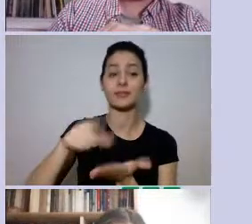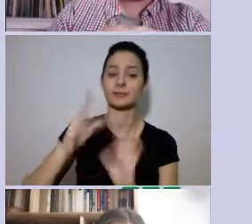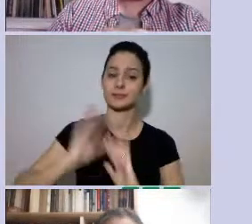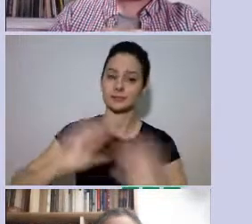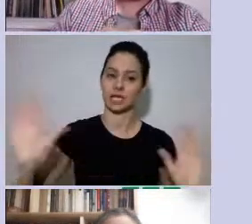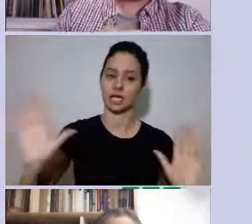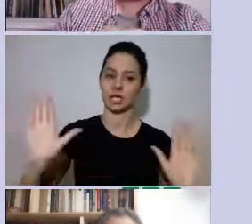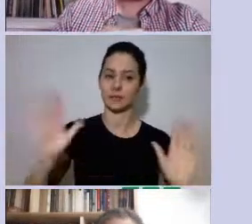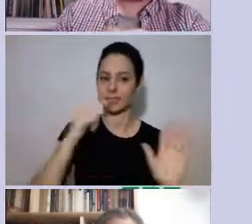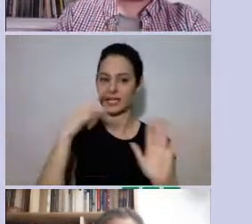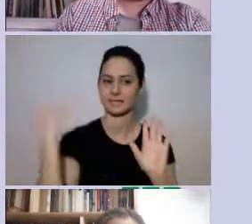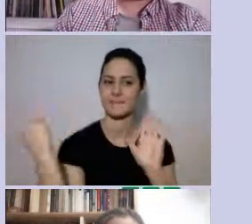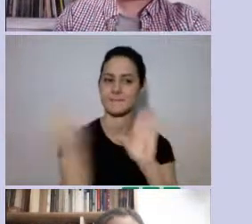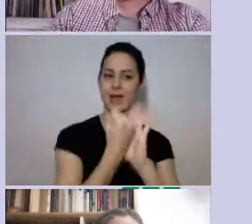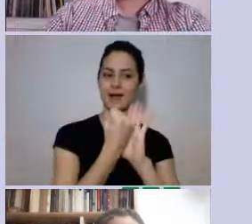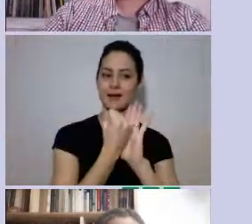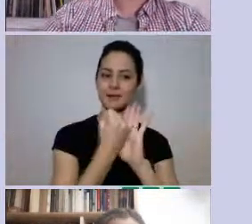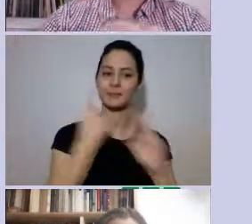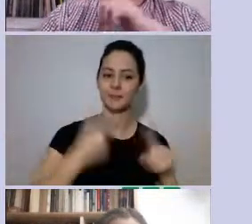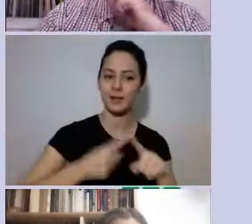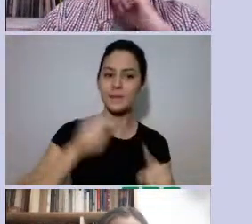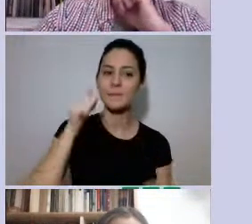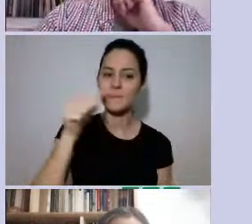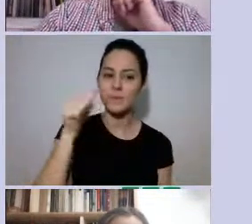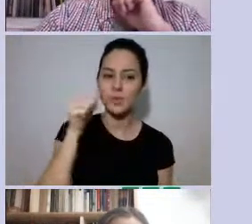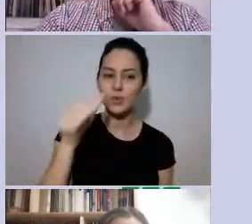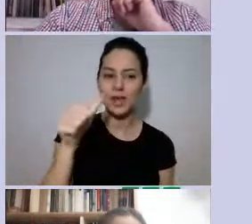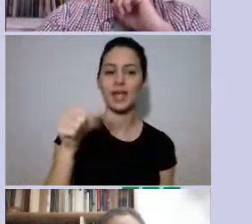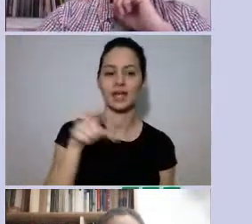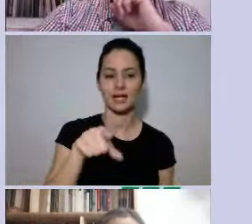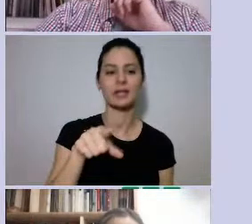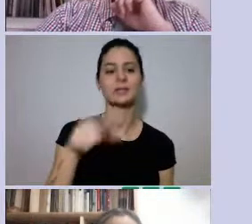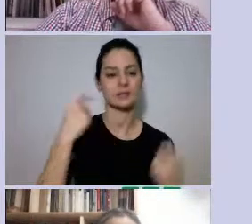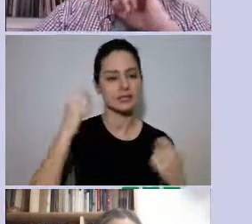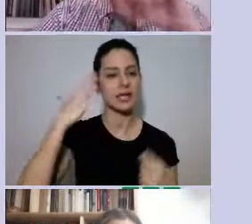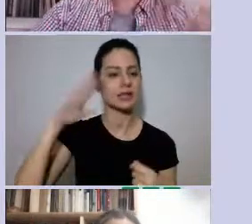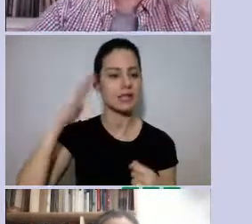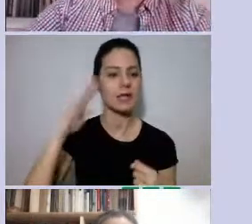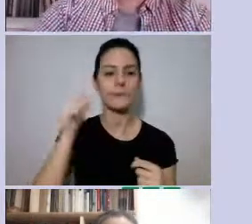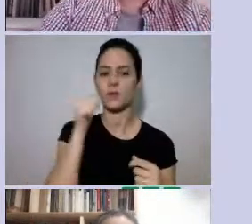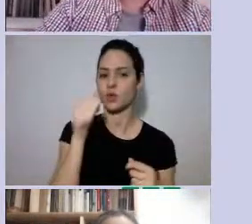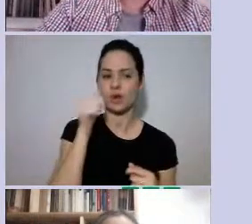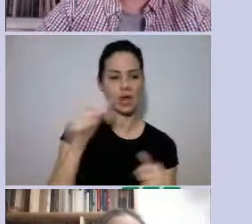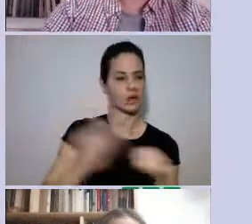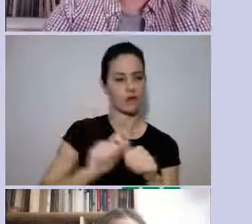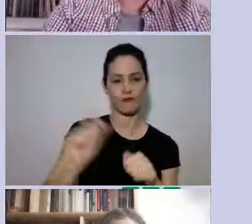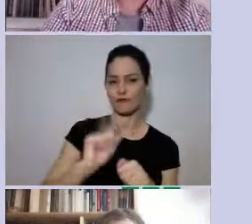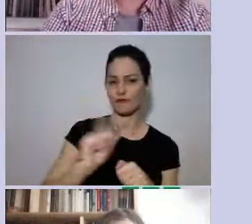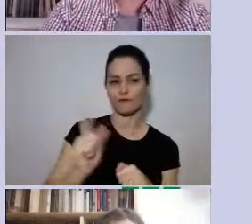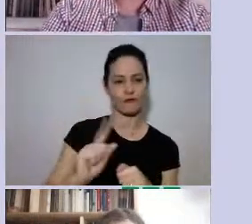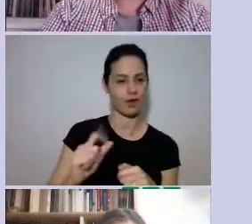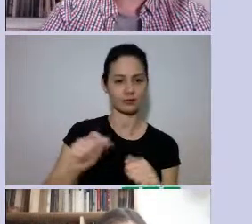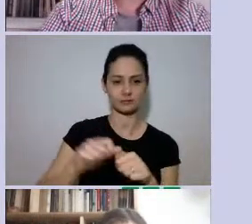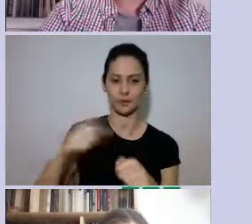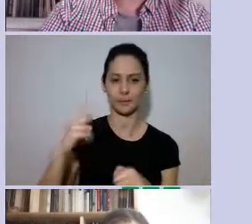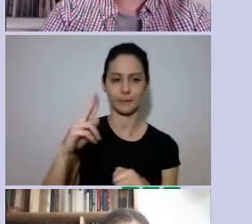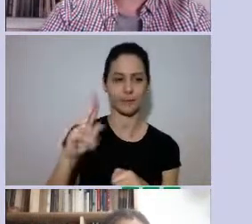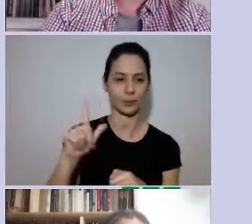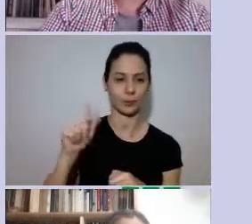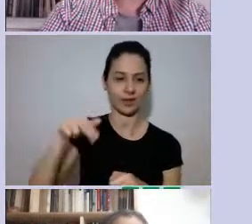estereotipos, porque las mujeres, se entendía que las mujeres no producían pulque, no trabajaban realizando el